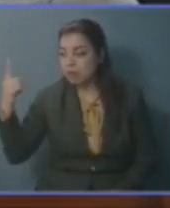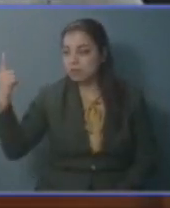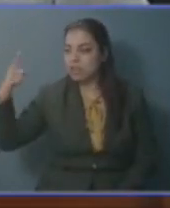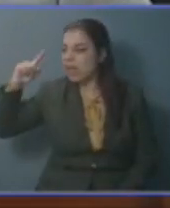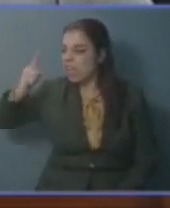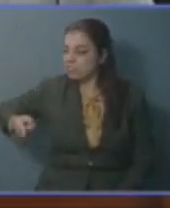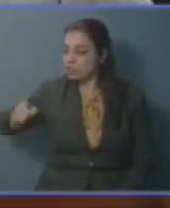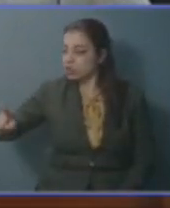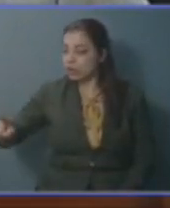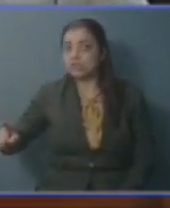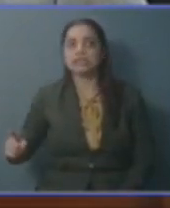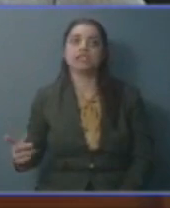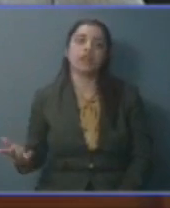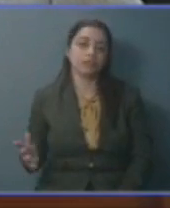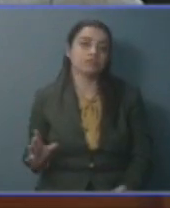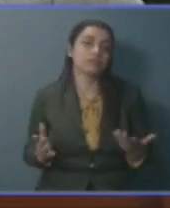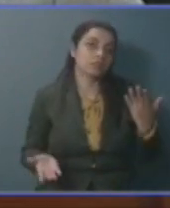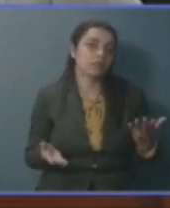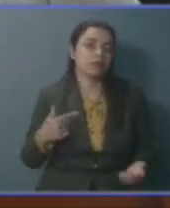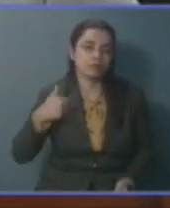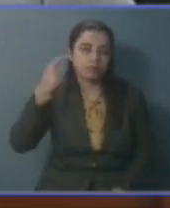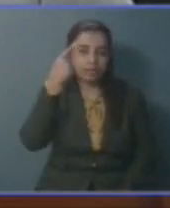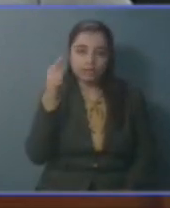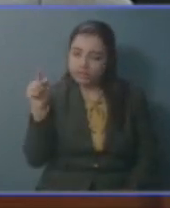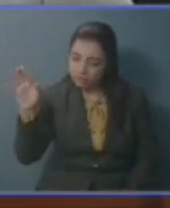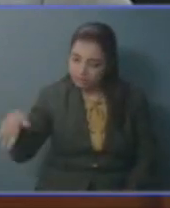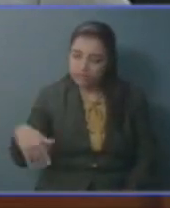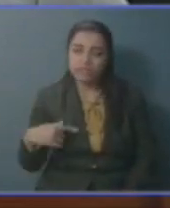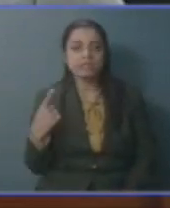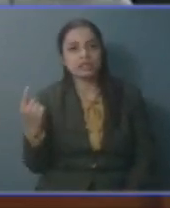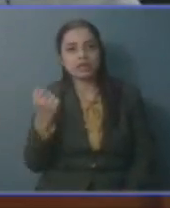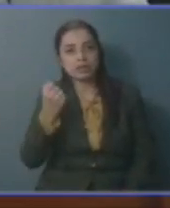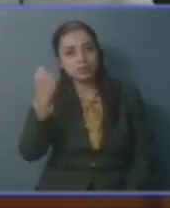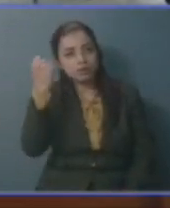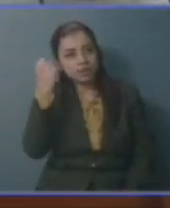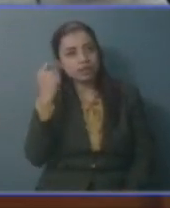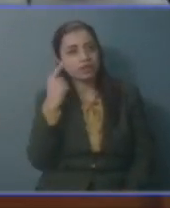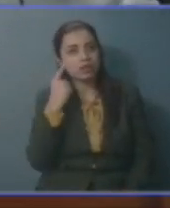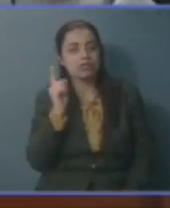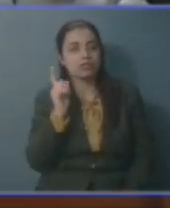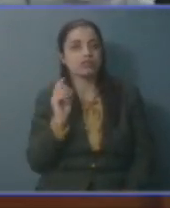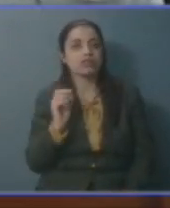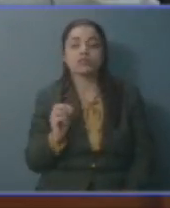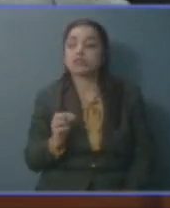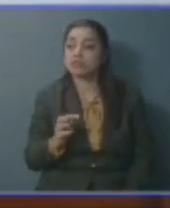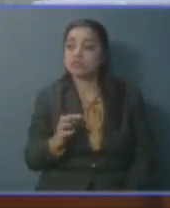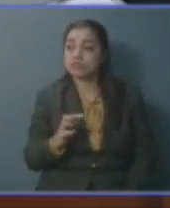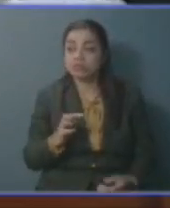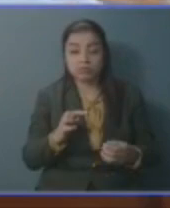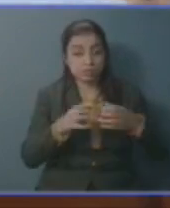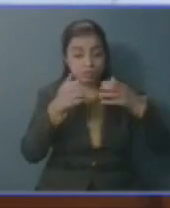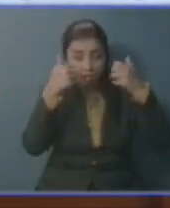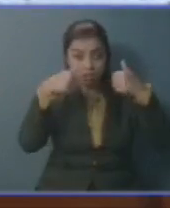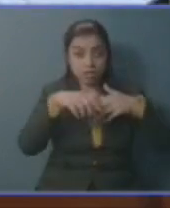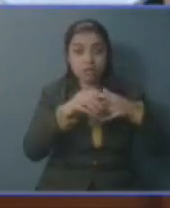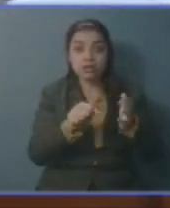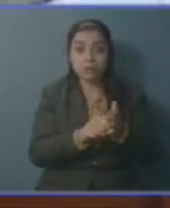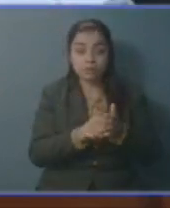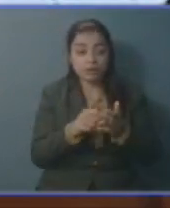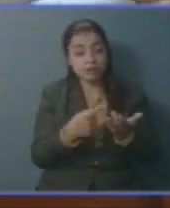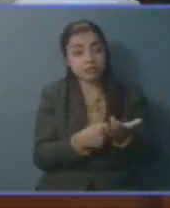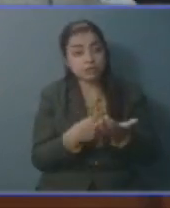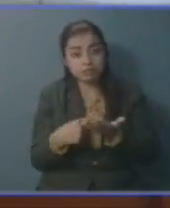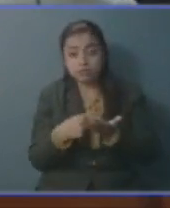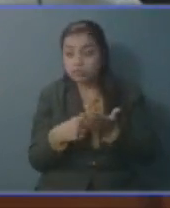viniera, pero yo creo que sería importante, y no es tarde aún. Aquí hay un decreto del Ejecutivo que yo creo que hay que verlo, pero